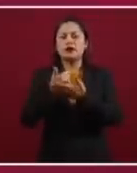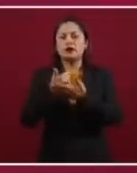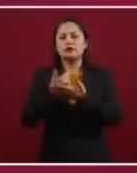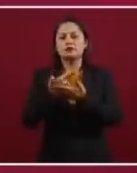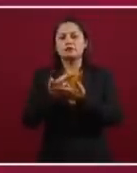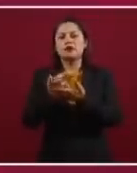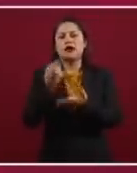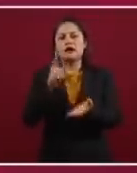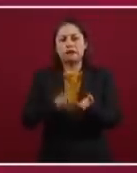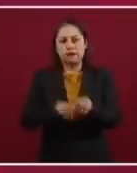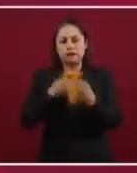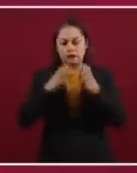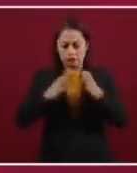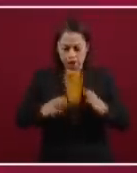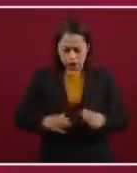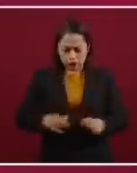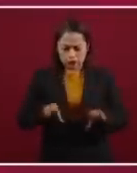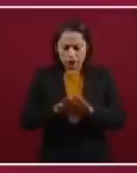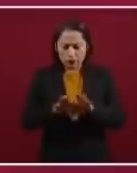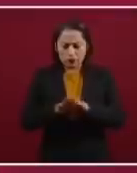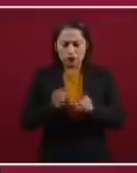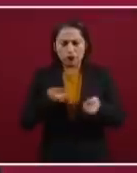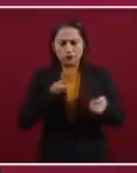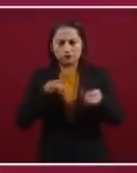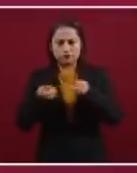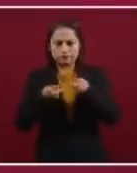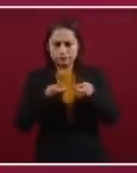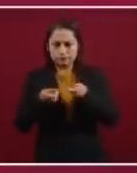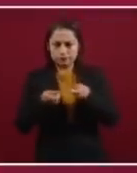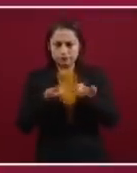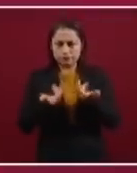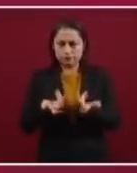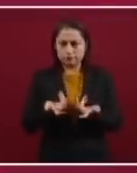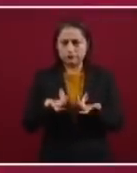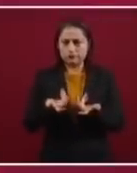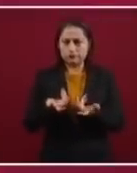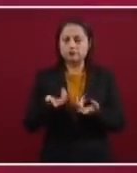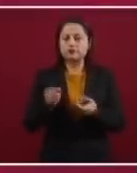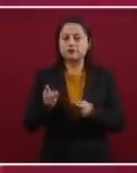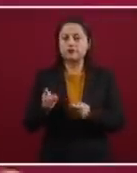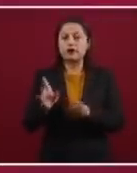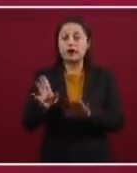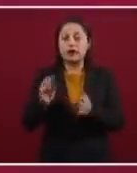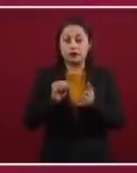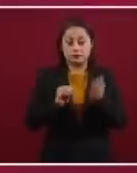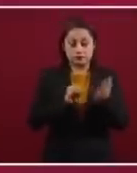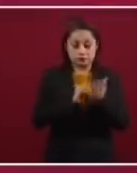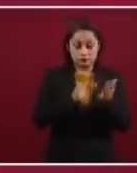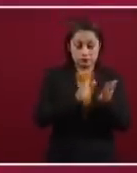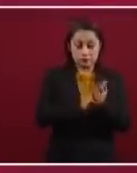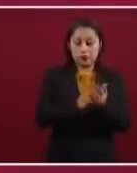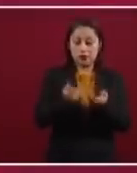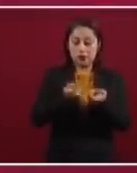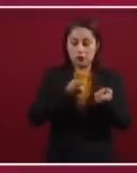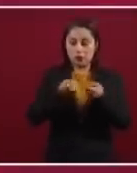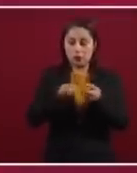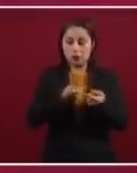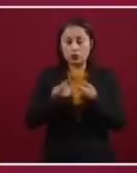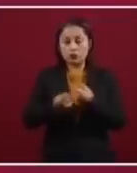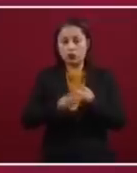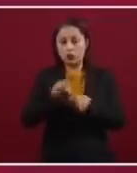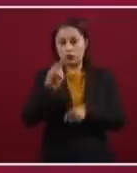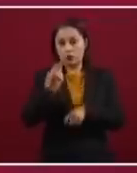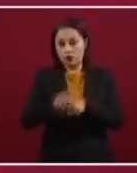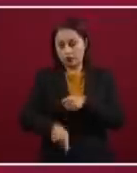control de daños es otro de los componentes de las estrategias de prevención de adicciones incluida la nuestra que lo que